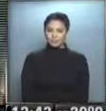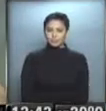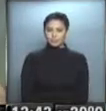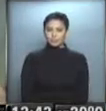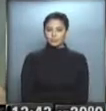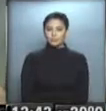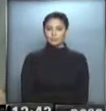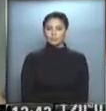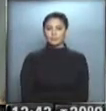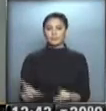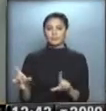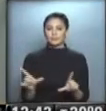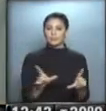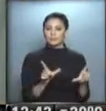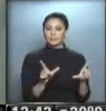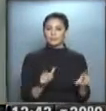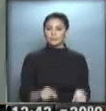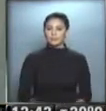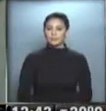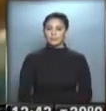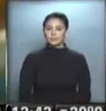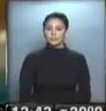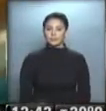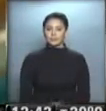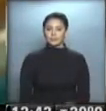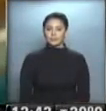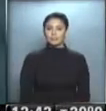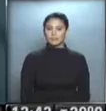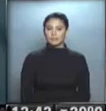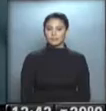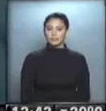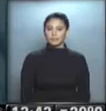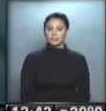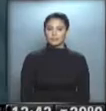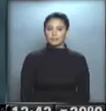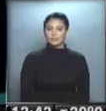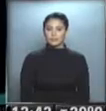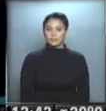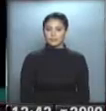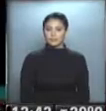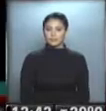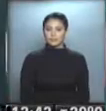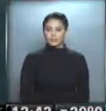cóctel? Una sobredosis de mescalinas. A ver qué hubiera.